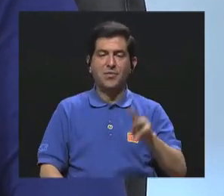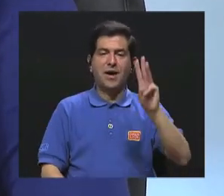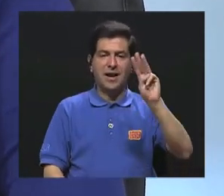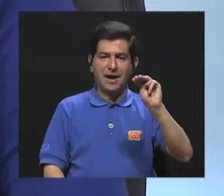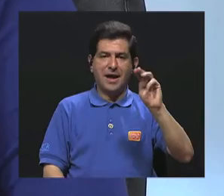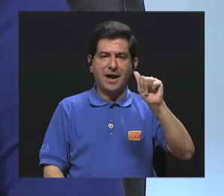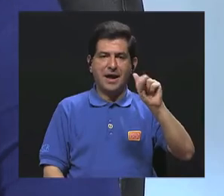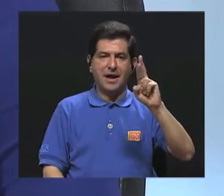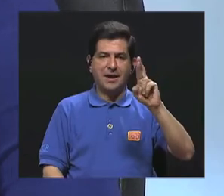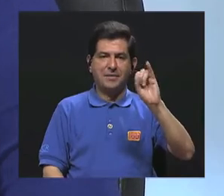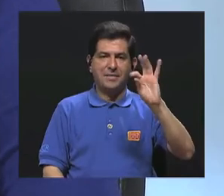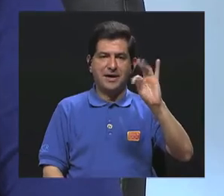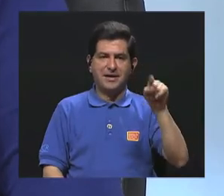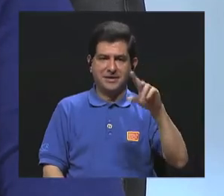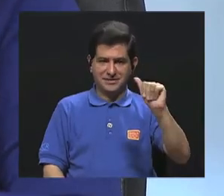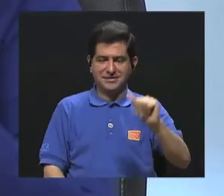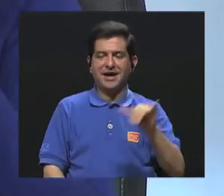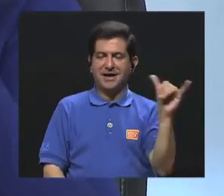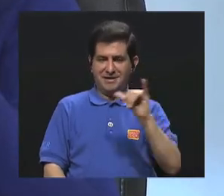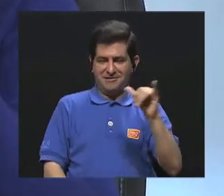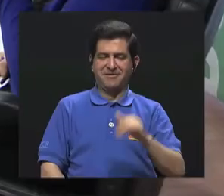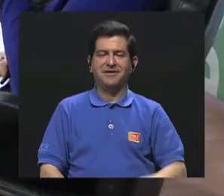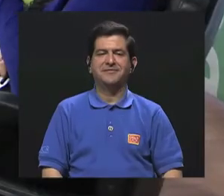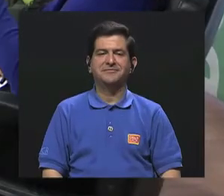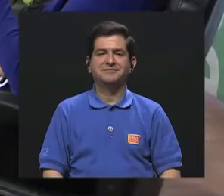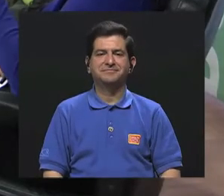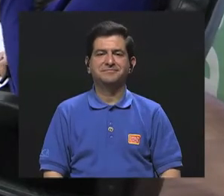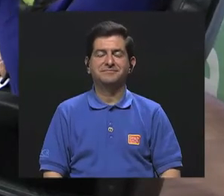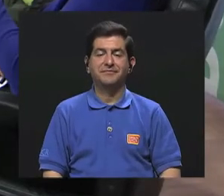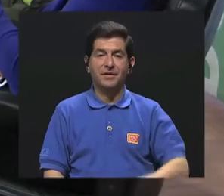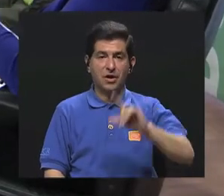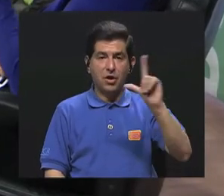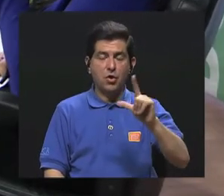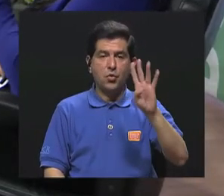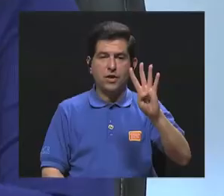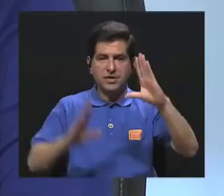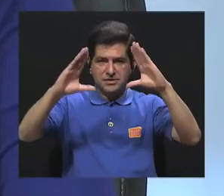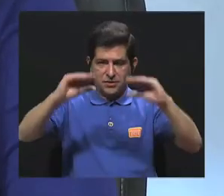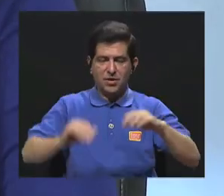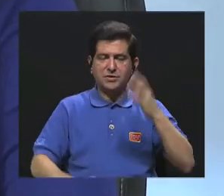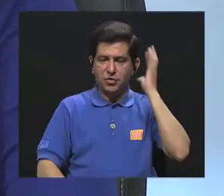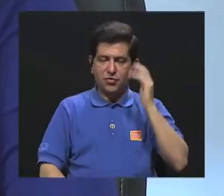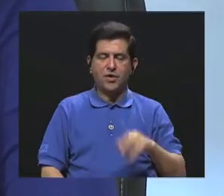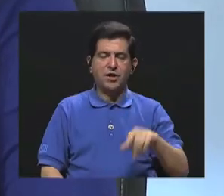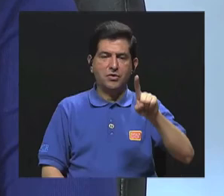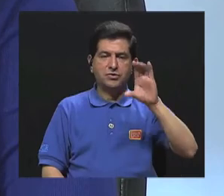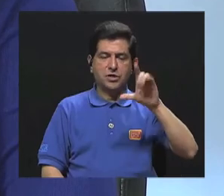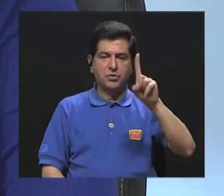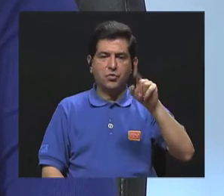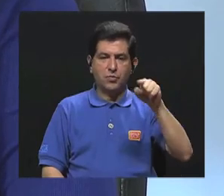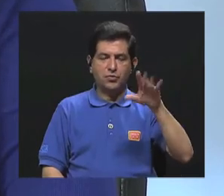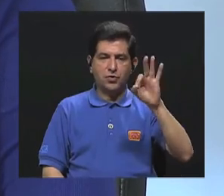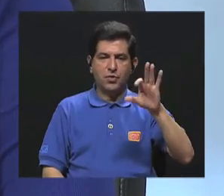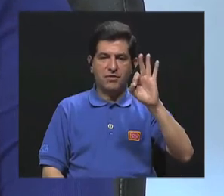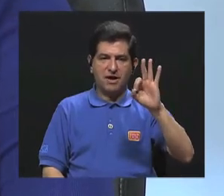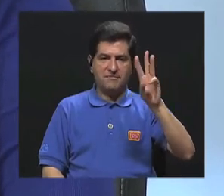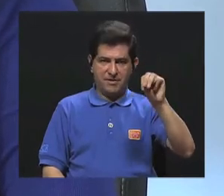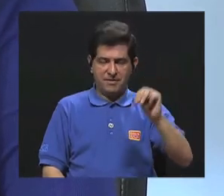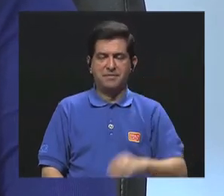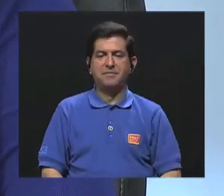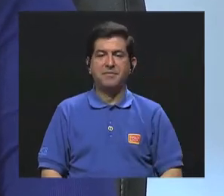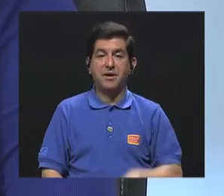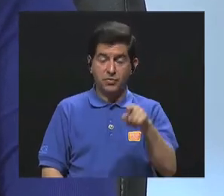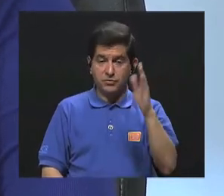que muy linda. Maritza también. Los lunes a las 4 de la tarde en Radio 101.9 FM, para que